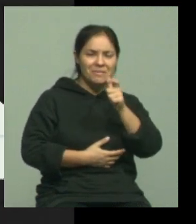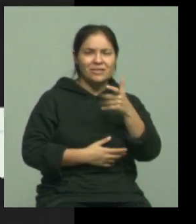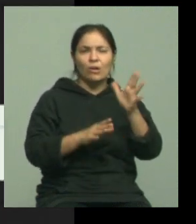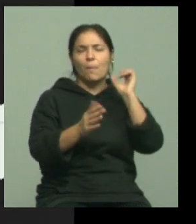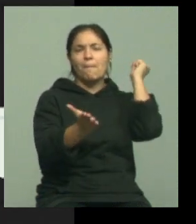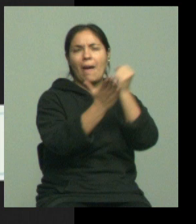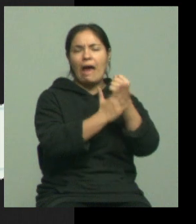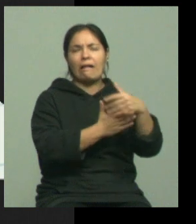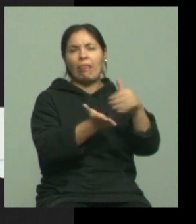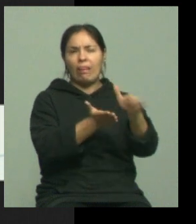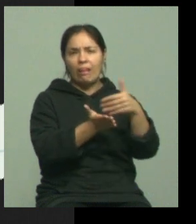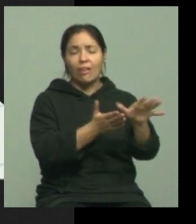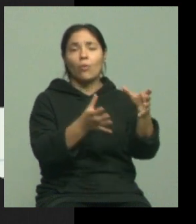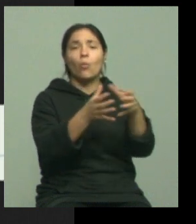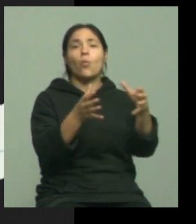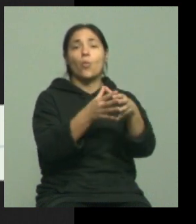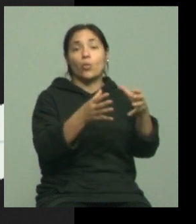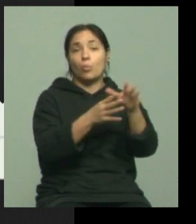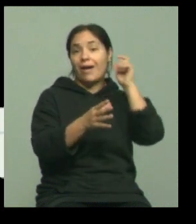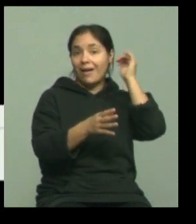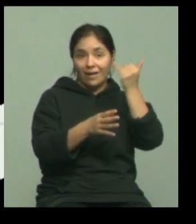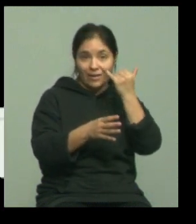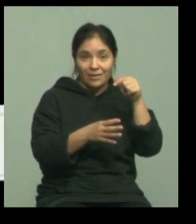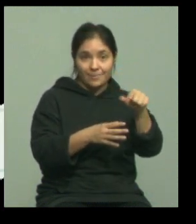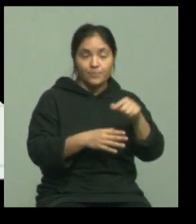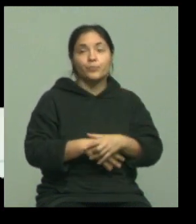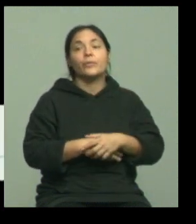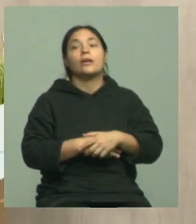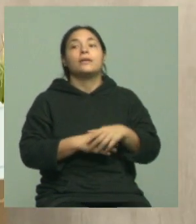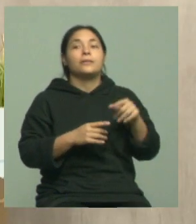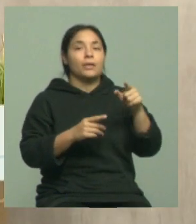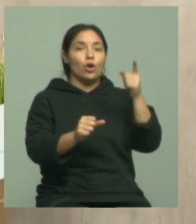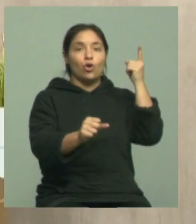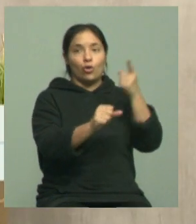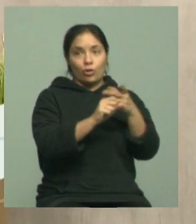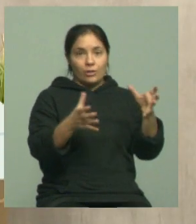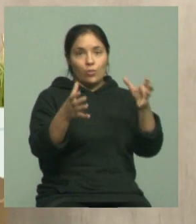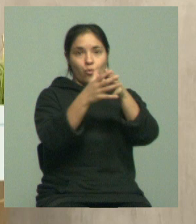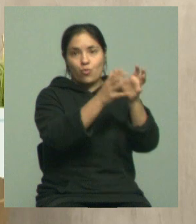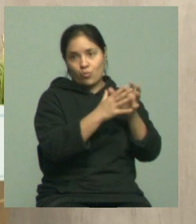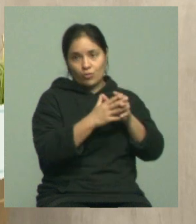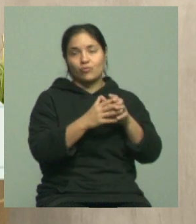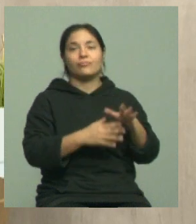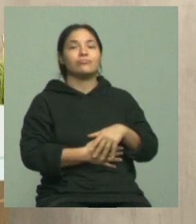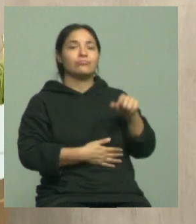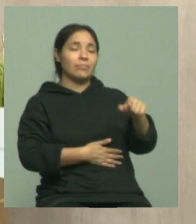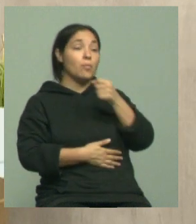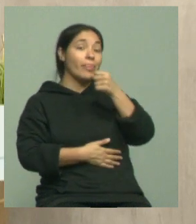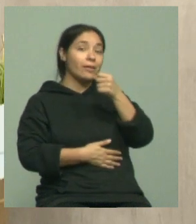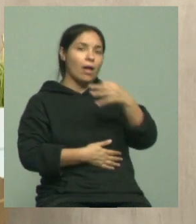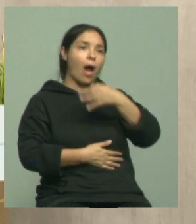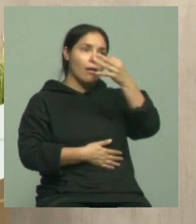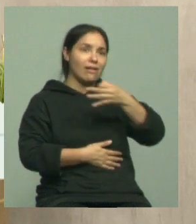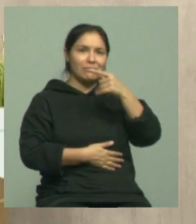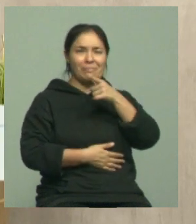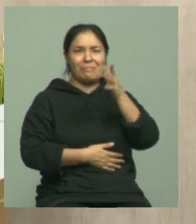estigmatizantes, prejuiciosas a la población homosexual, particularmente hablaba en contra de cualquier... Realmente parecía sacado de otra